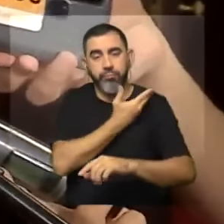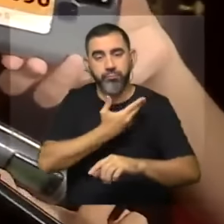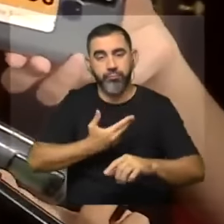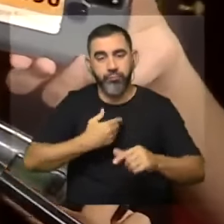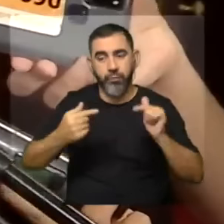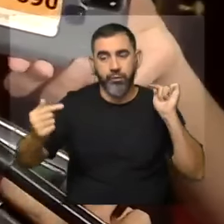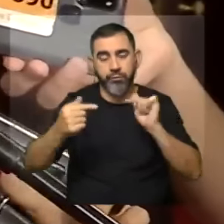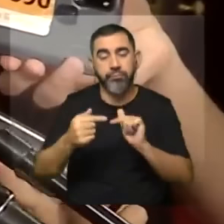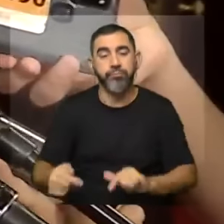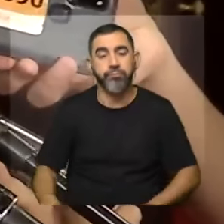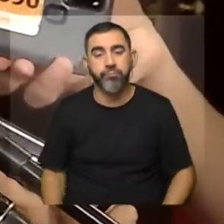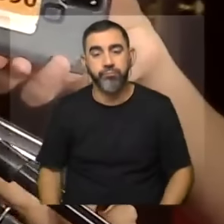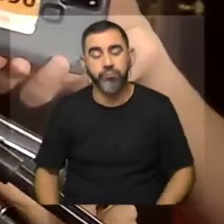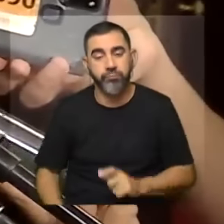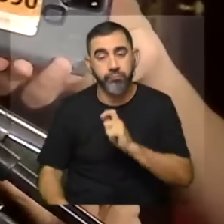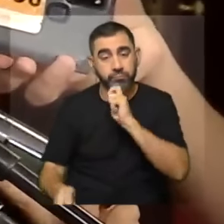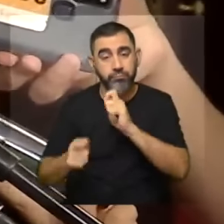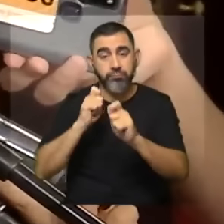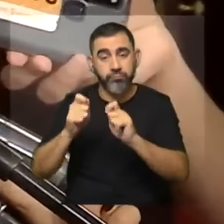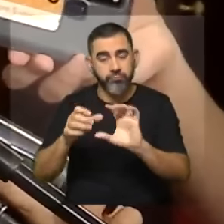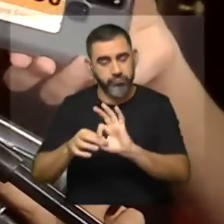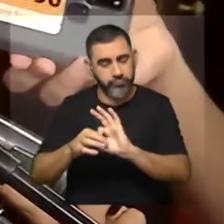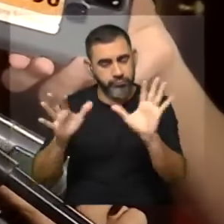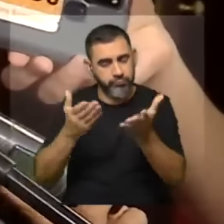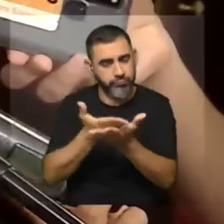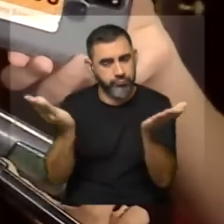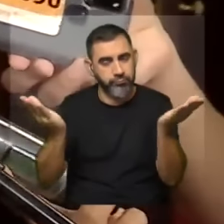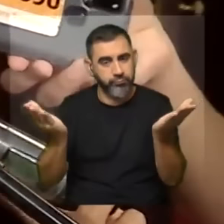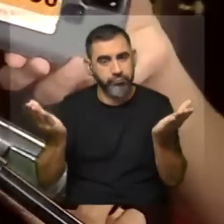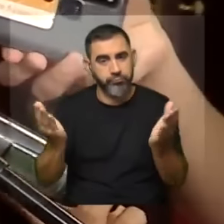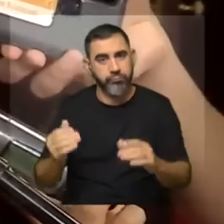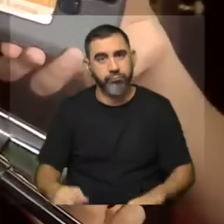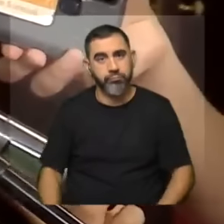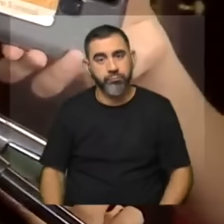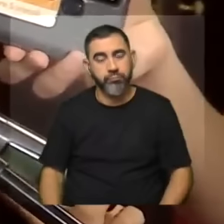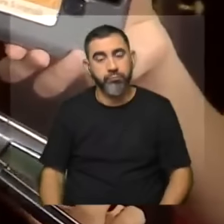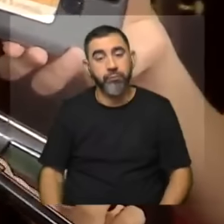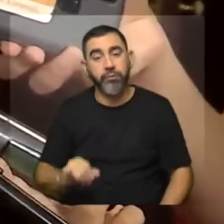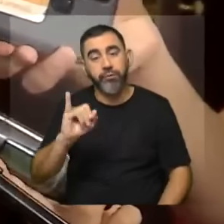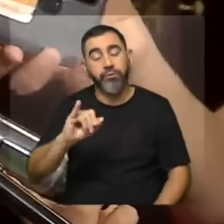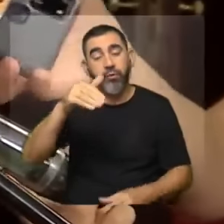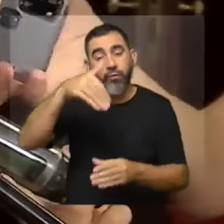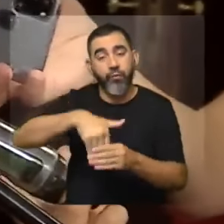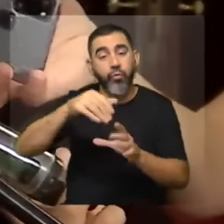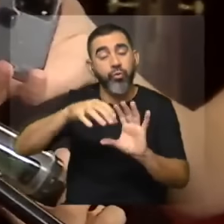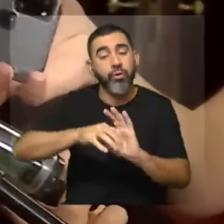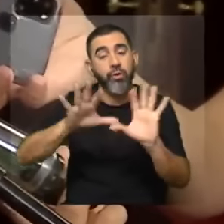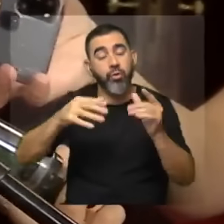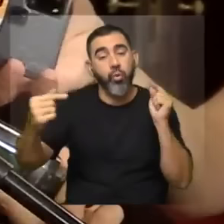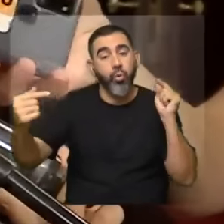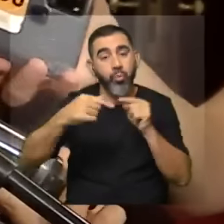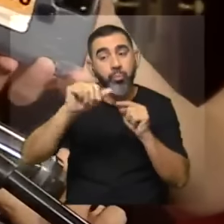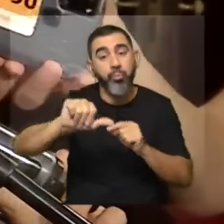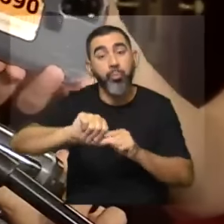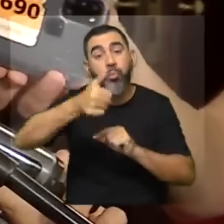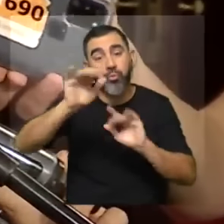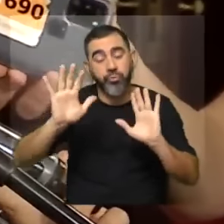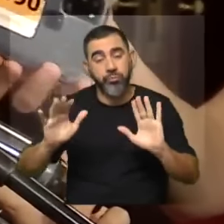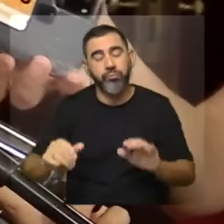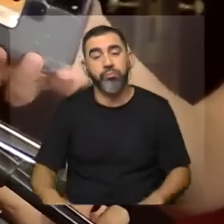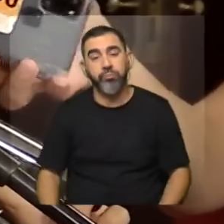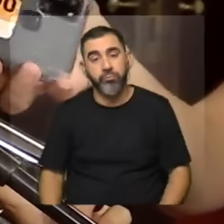de la oposición las encuestas marcan claramente que de existir elecciones libres bueno la oposición ganaría y se